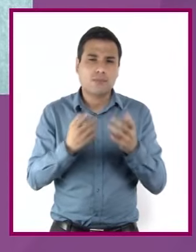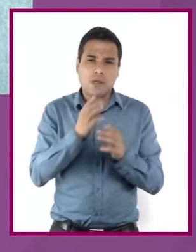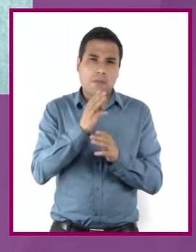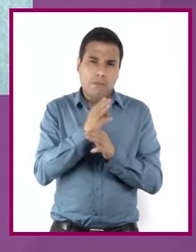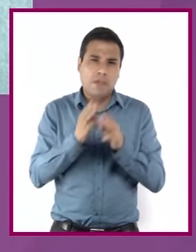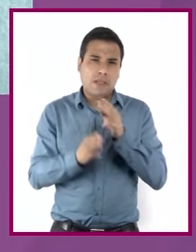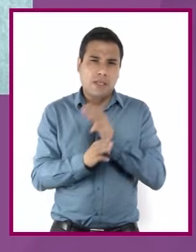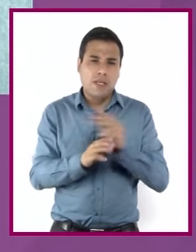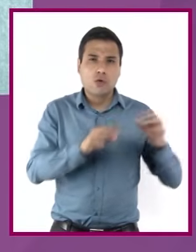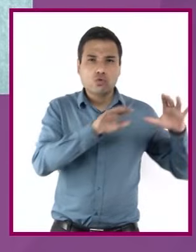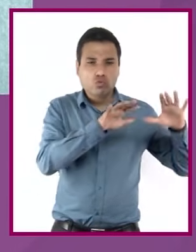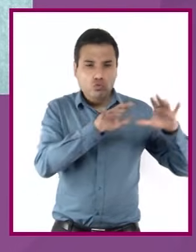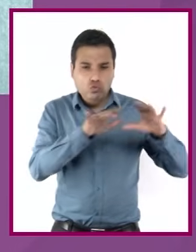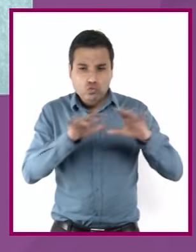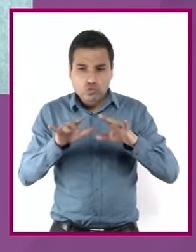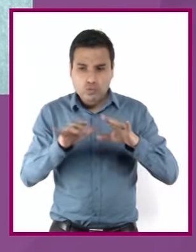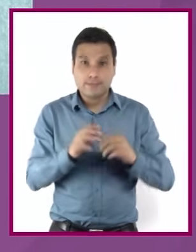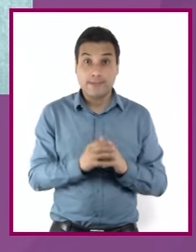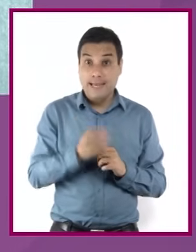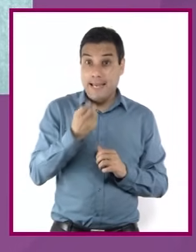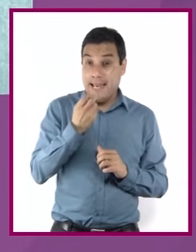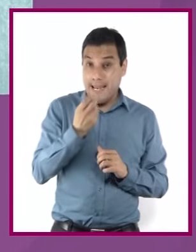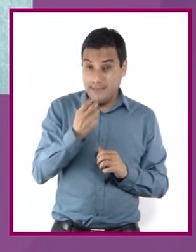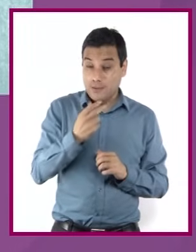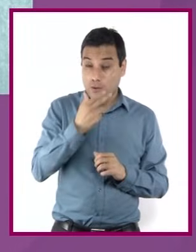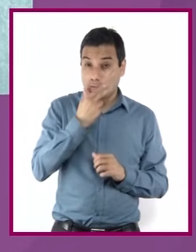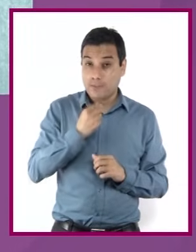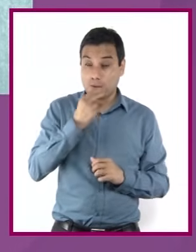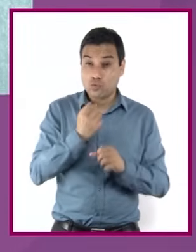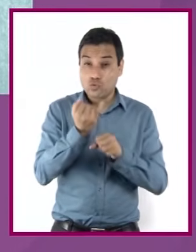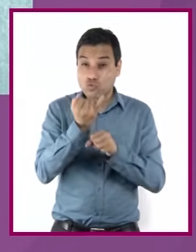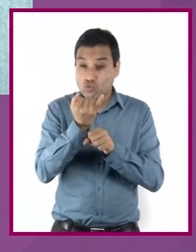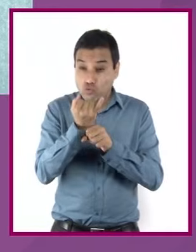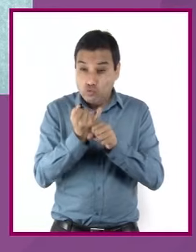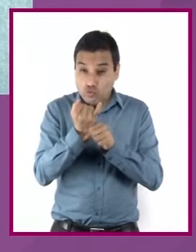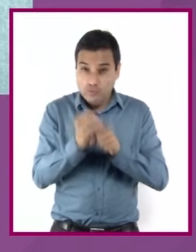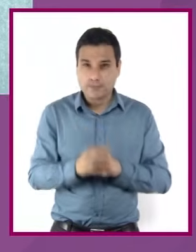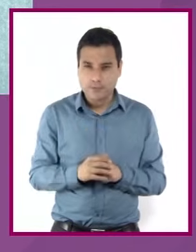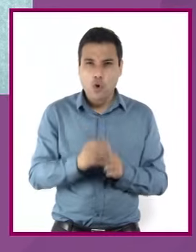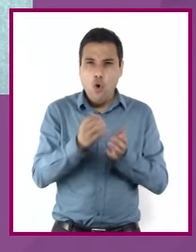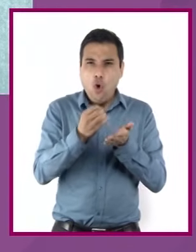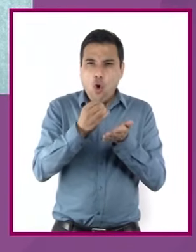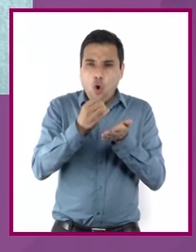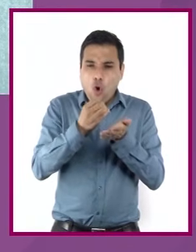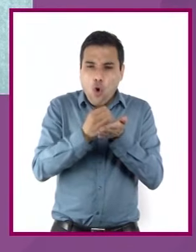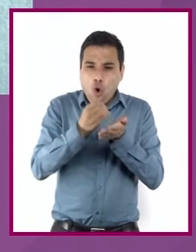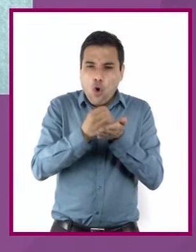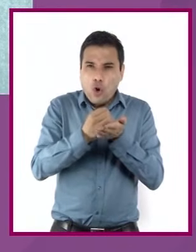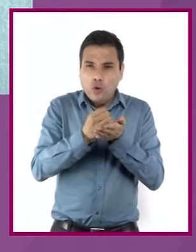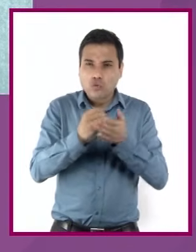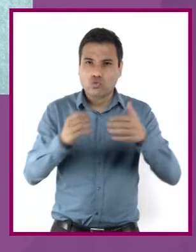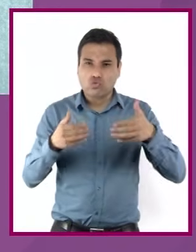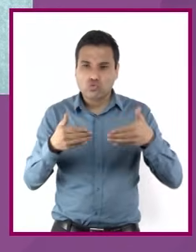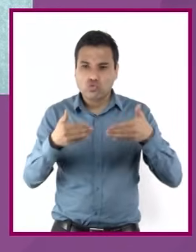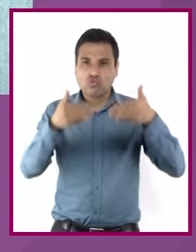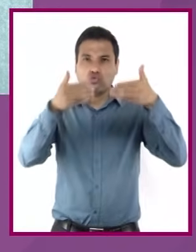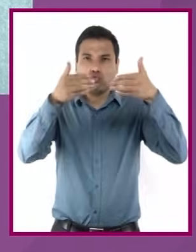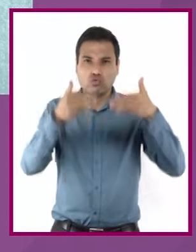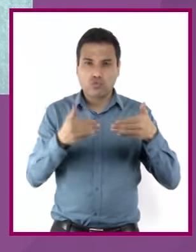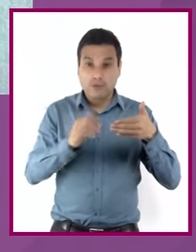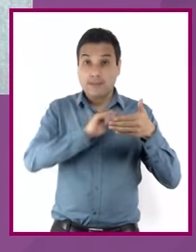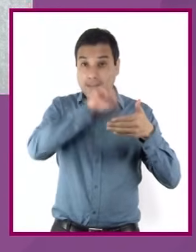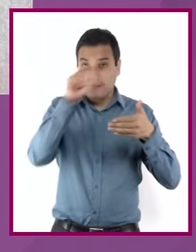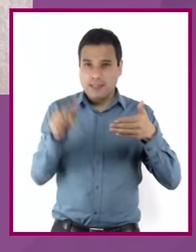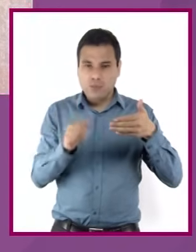materiales radioactivos. Este investigador bombardeó delgadas laminillas de oro y de otros metales con partículas alfa